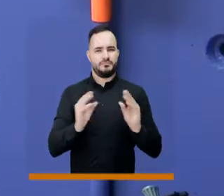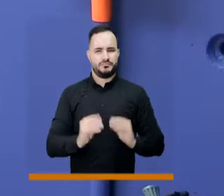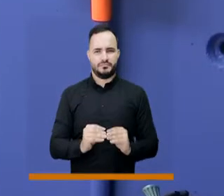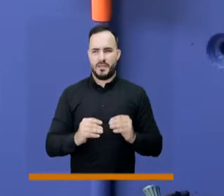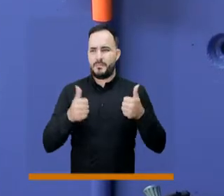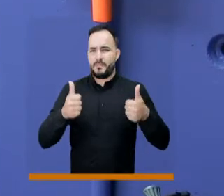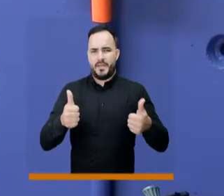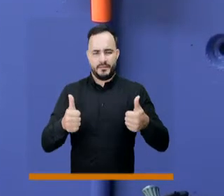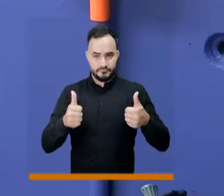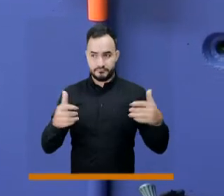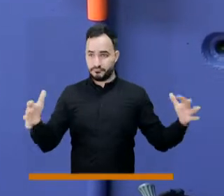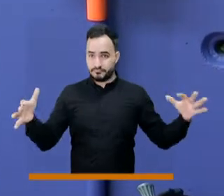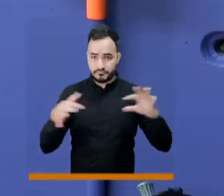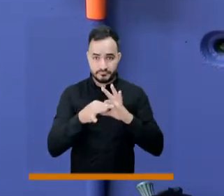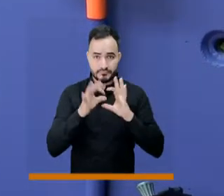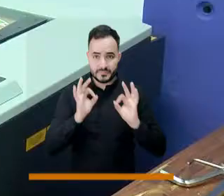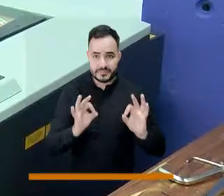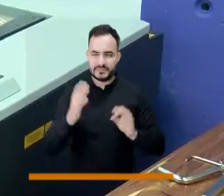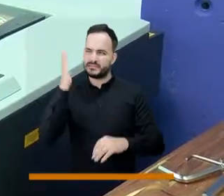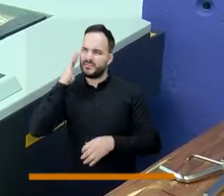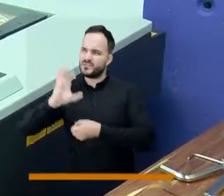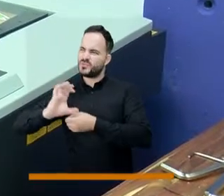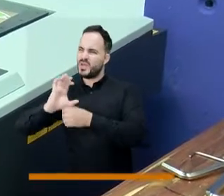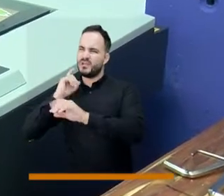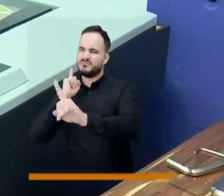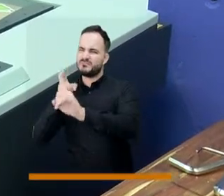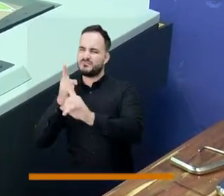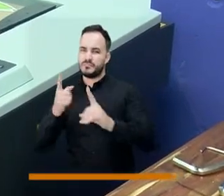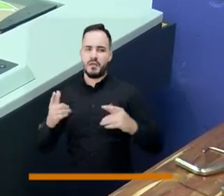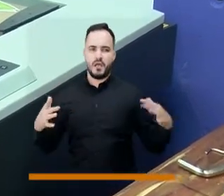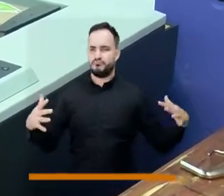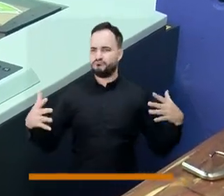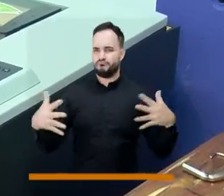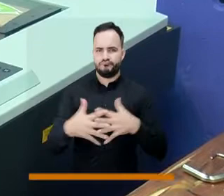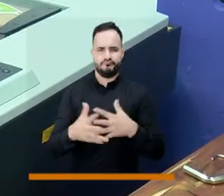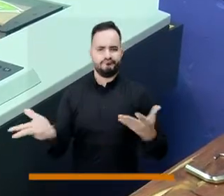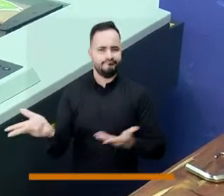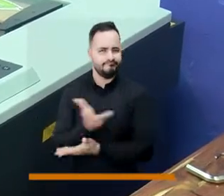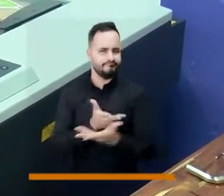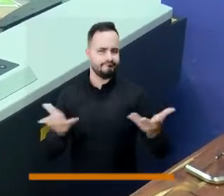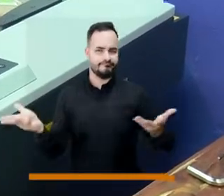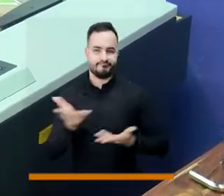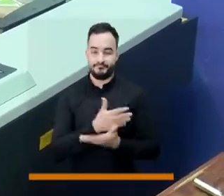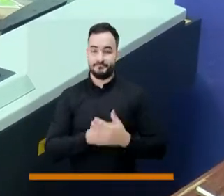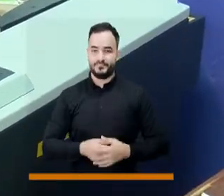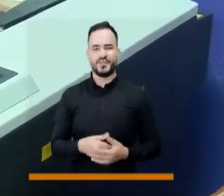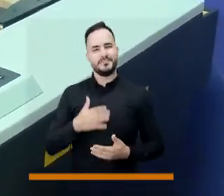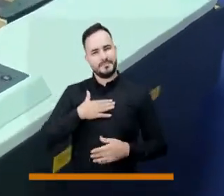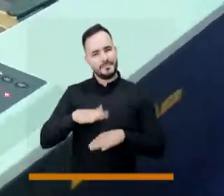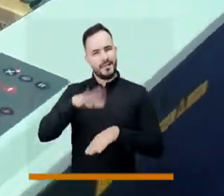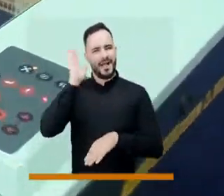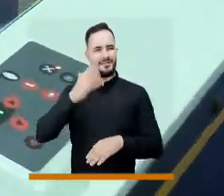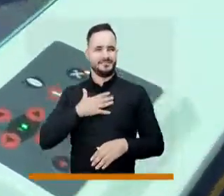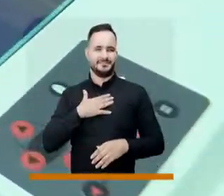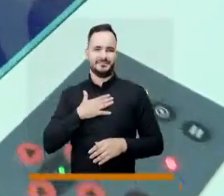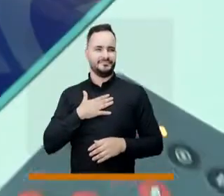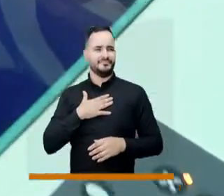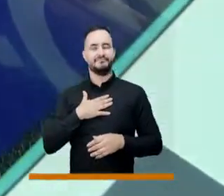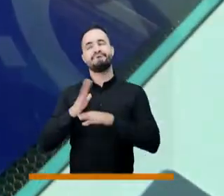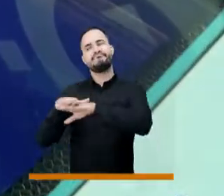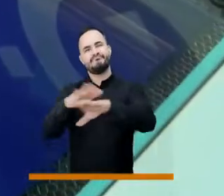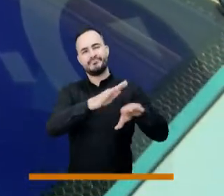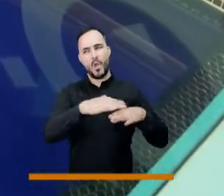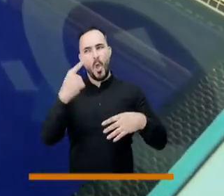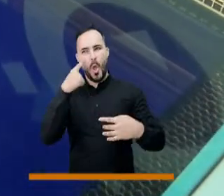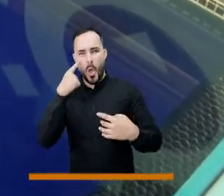esas asociaciones, esas uniones que se hacen entre lo público y lo privado, haciendo trazabilidad de los objetivos